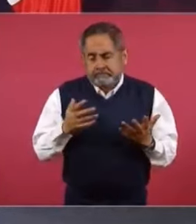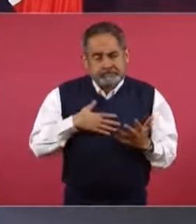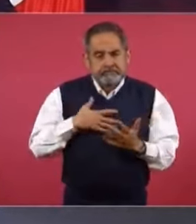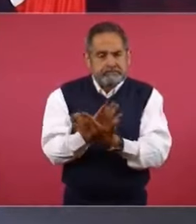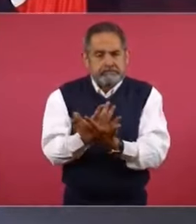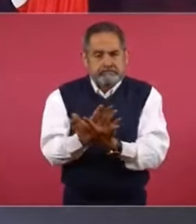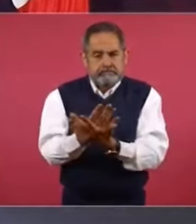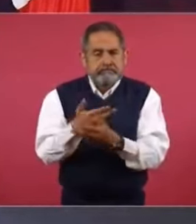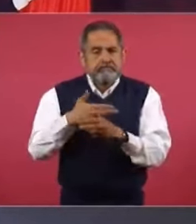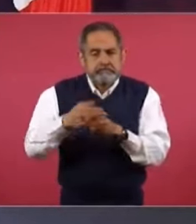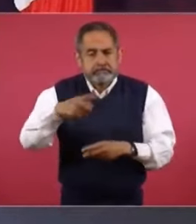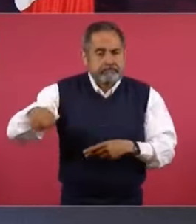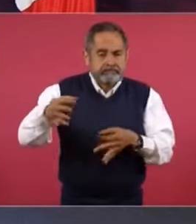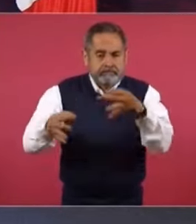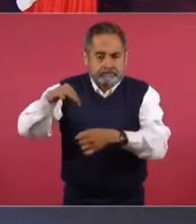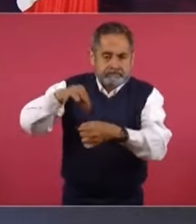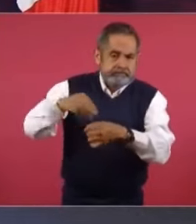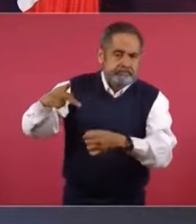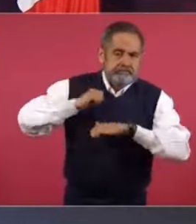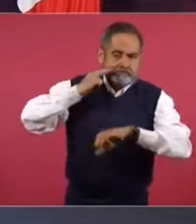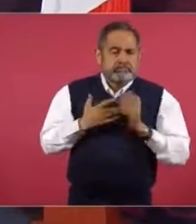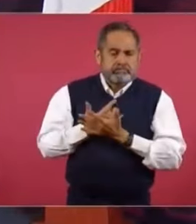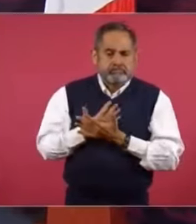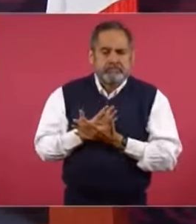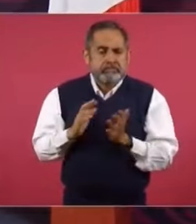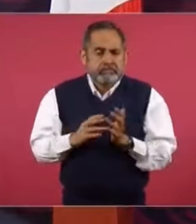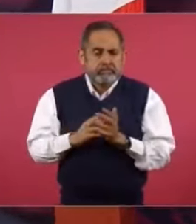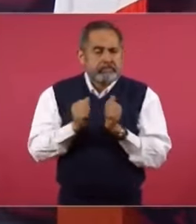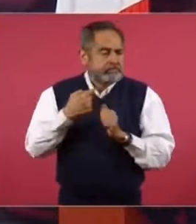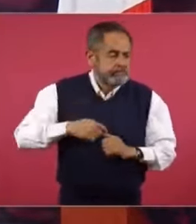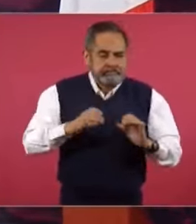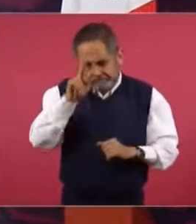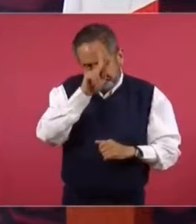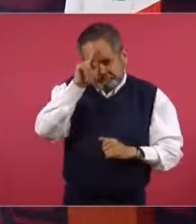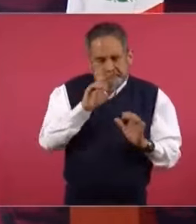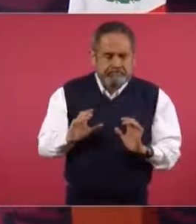vamos a esperar a que los órganos electorales de ese país decidan. Vamos a actuar con prudencia.